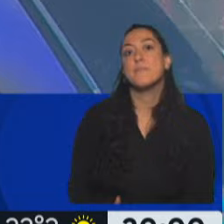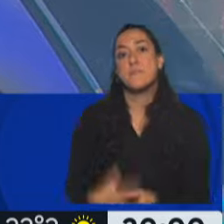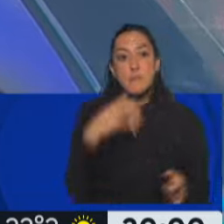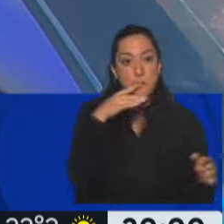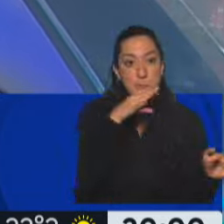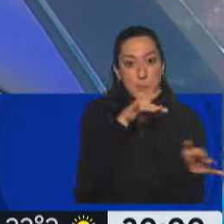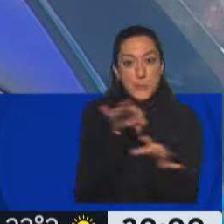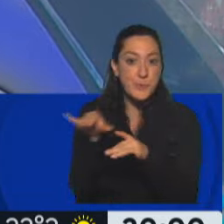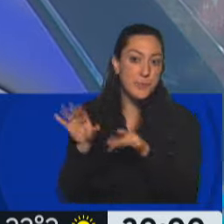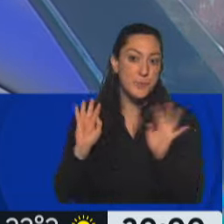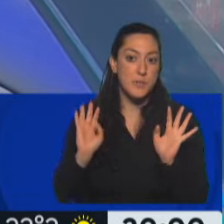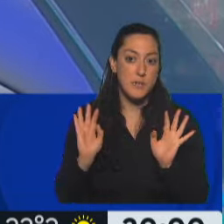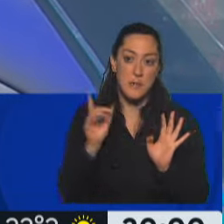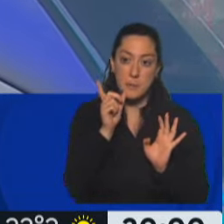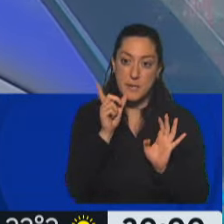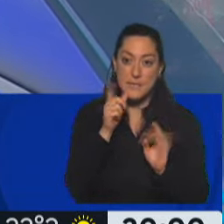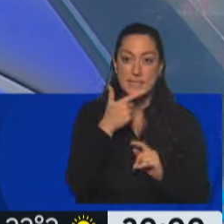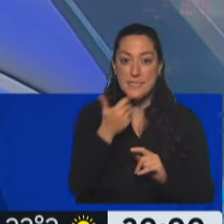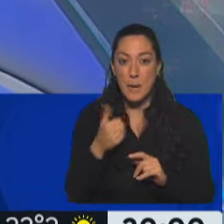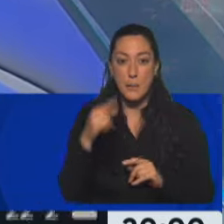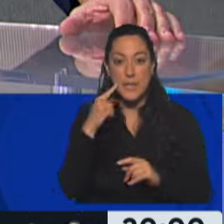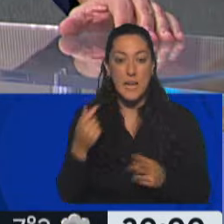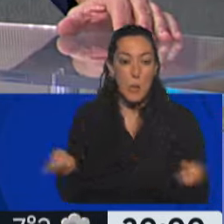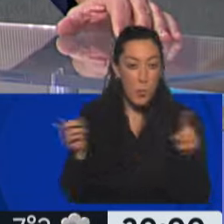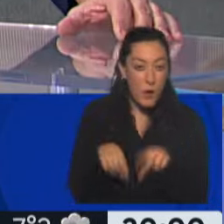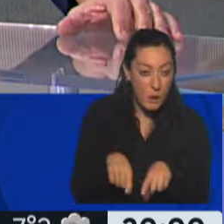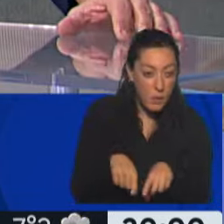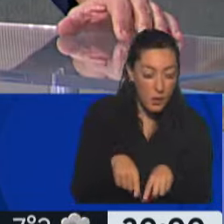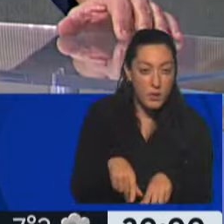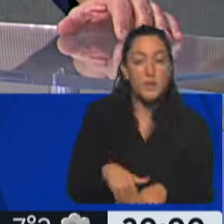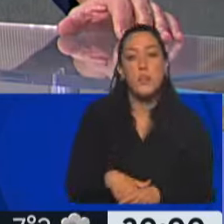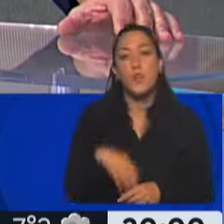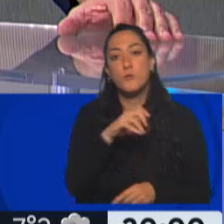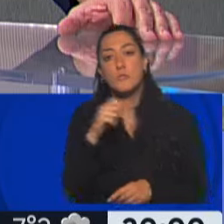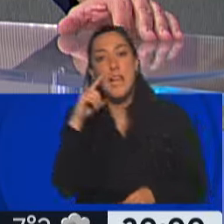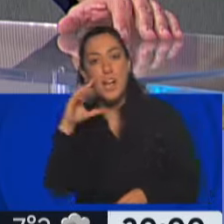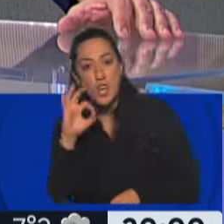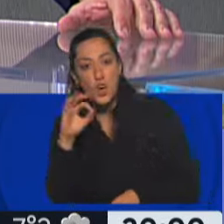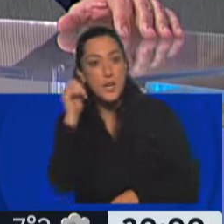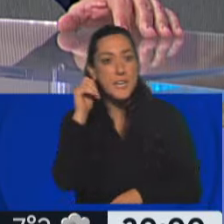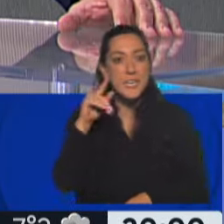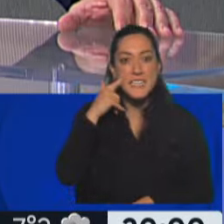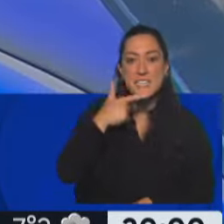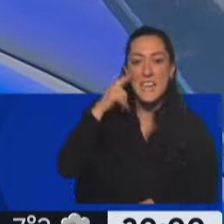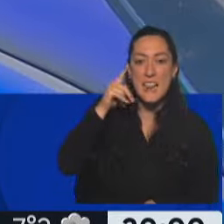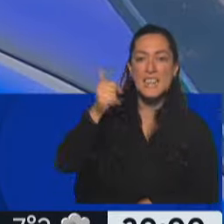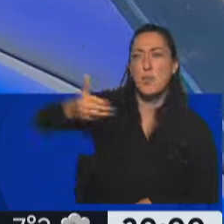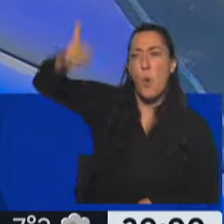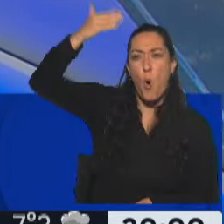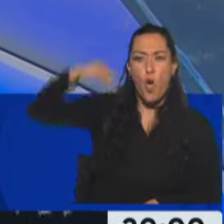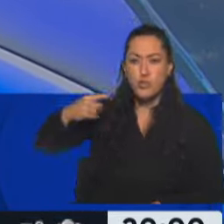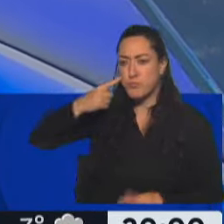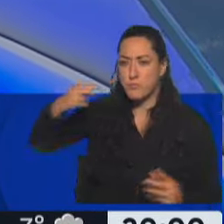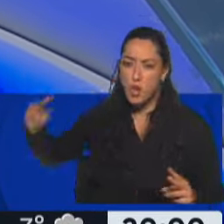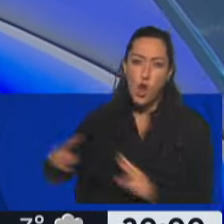Que vuelve Sabrina a la pista. Luciano y Griselda se conocieron hace muchos años,